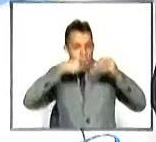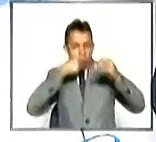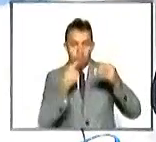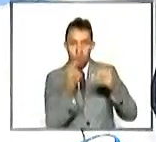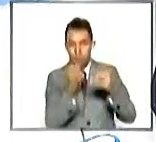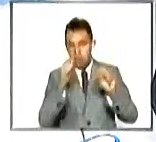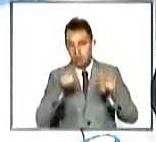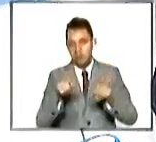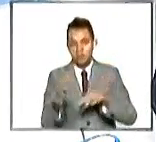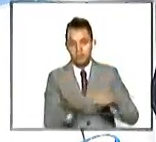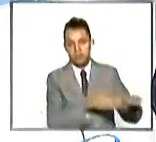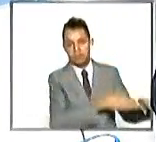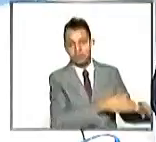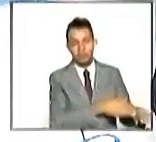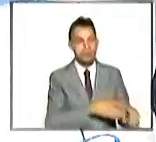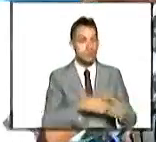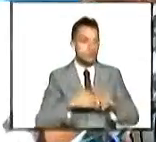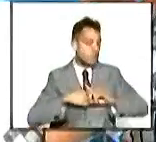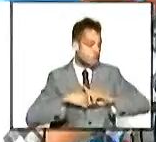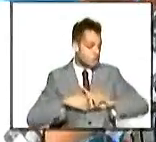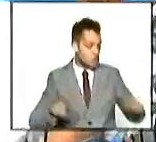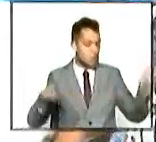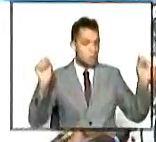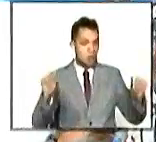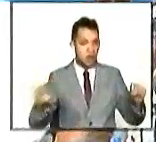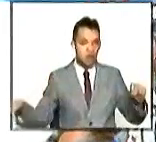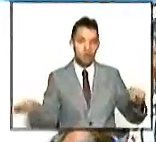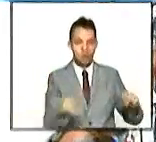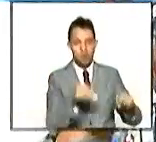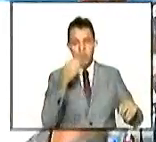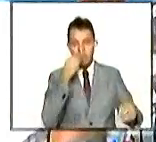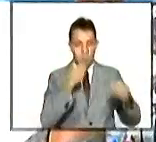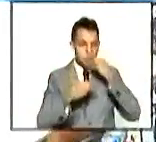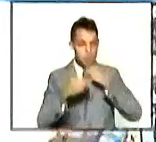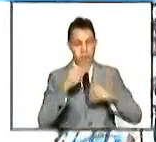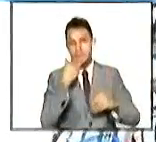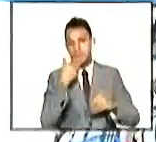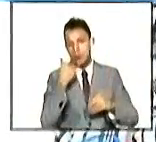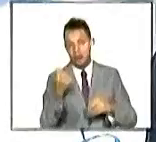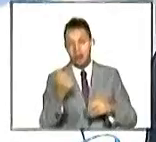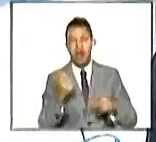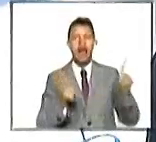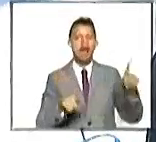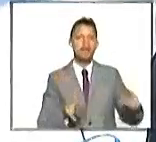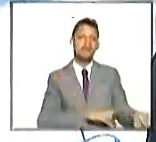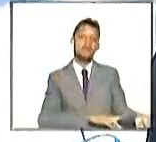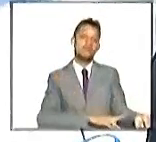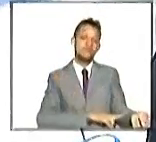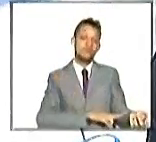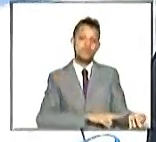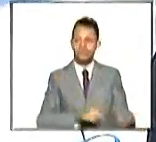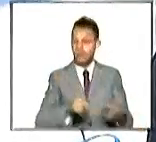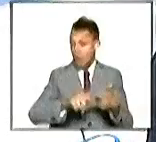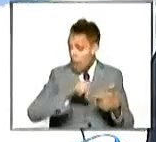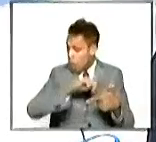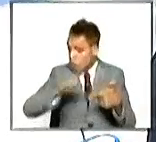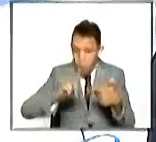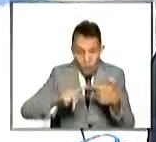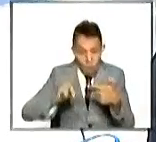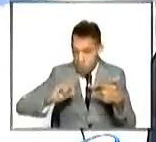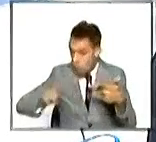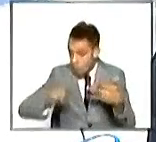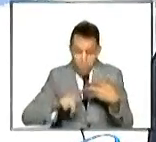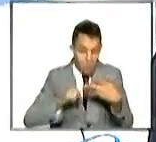pasa. De resto, todo el mundo debería consumir. Sí, a mí me pasa porque a los diabéticos les tiran muy duro con la